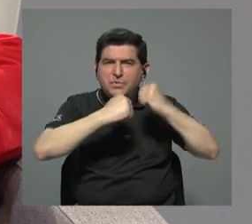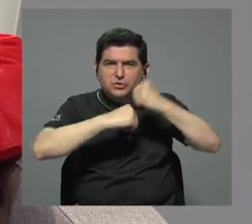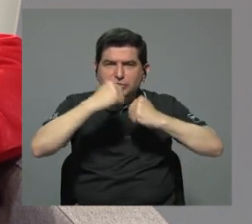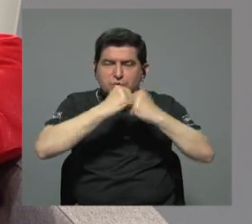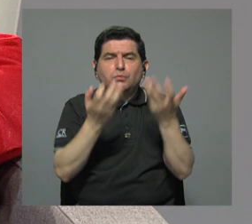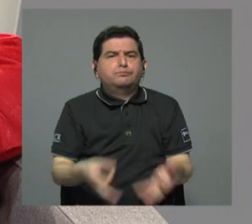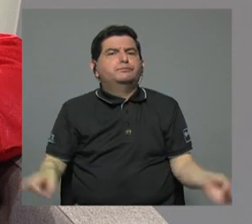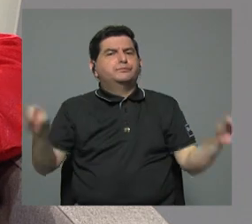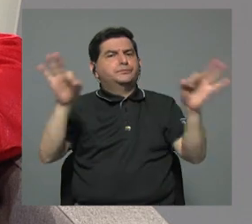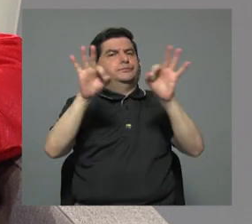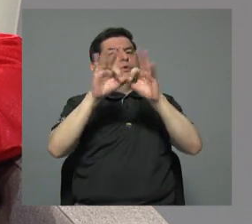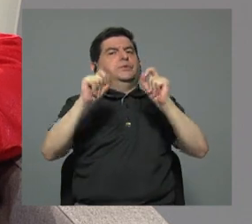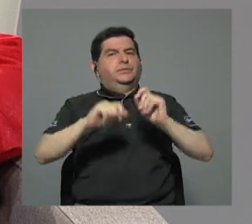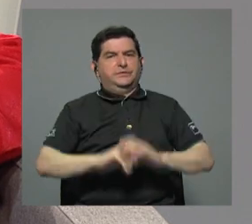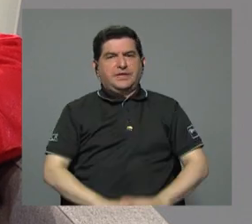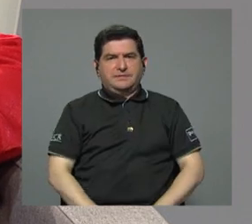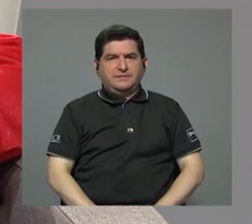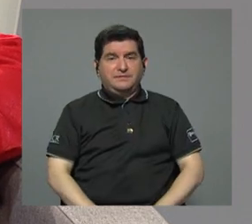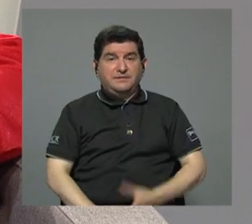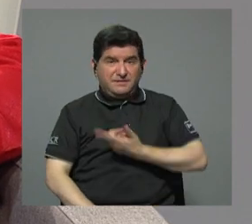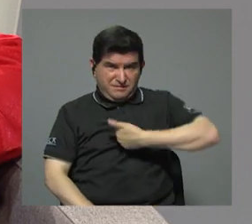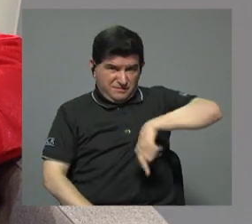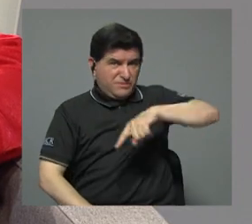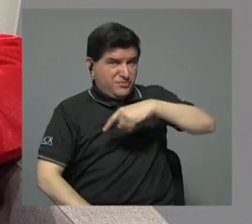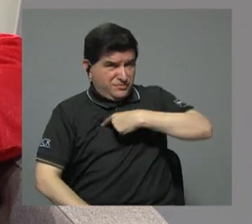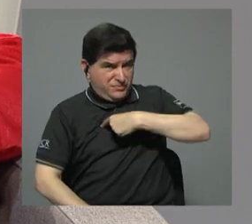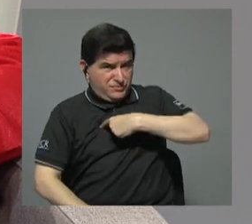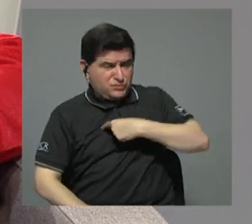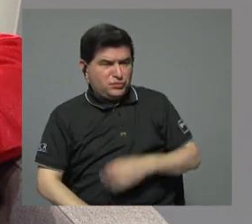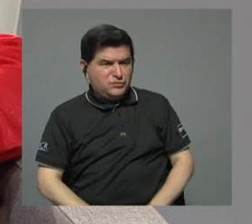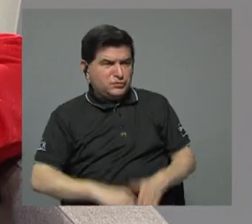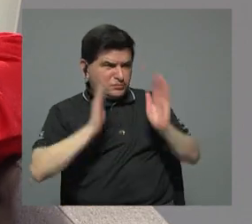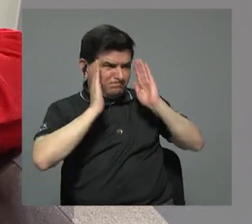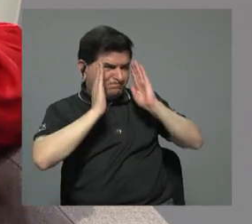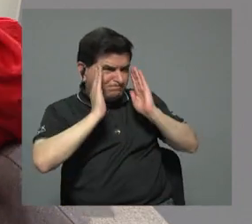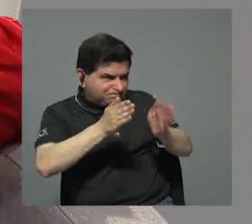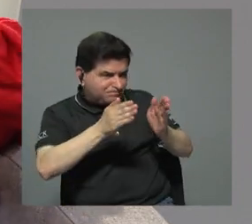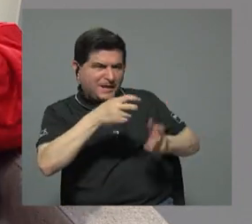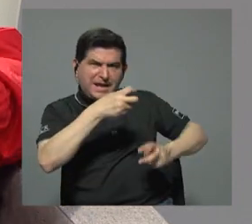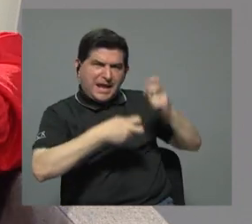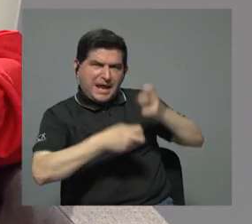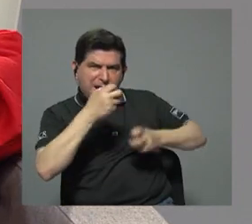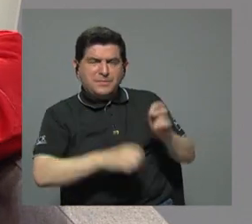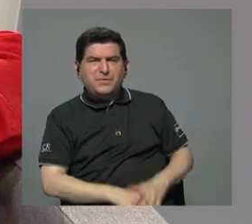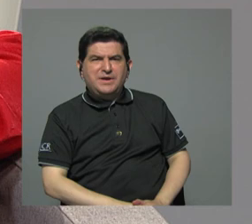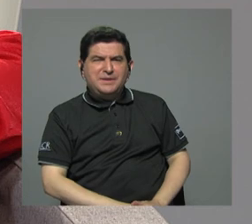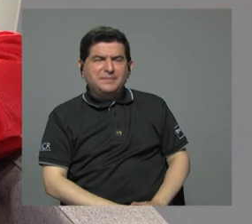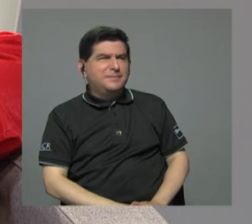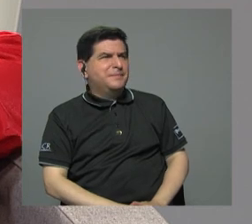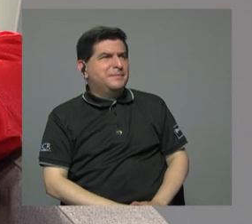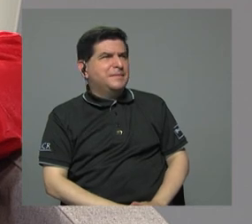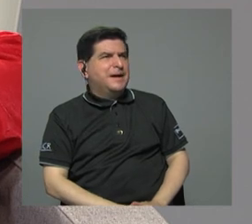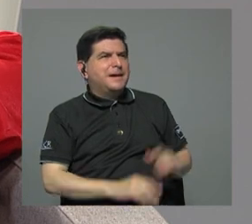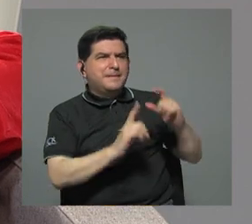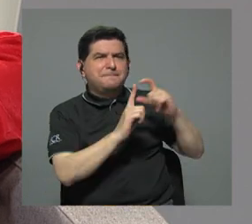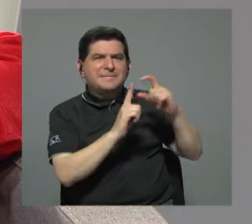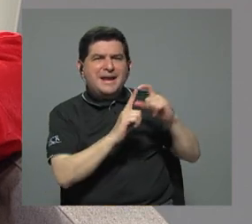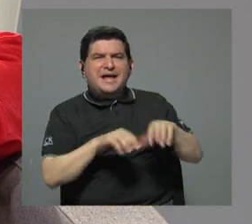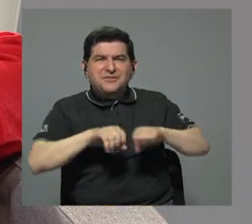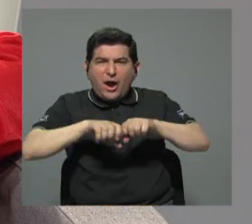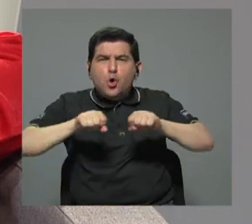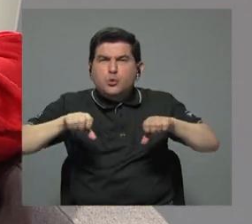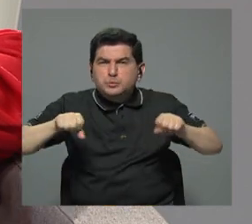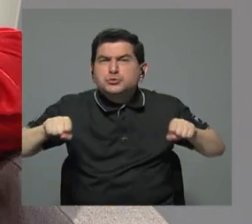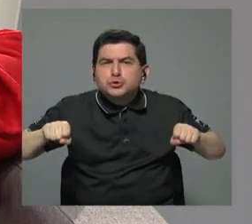importantes y que tenemos que atacar este problema genérico de con la palabra corrupción